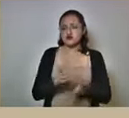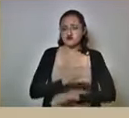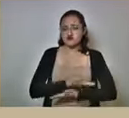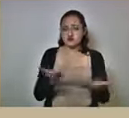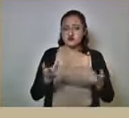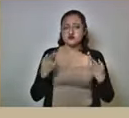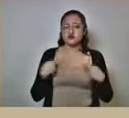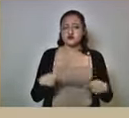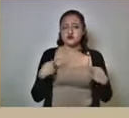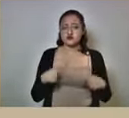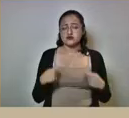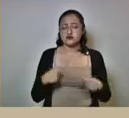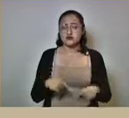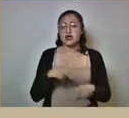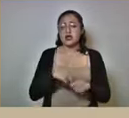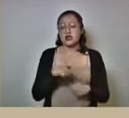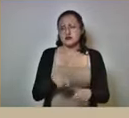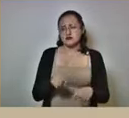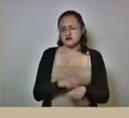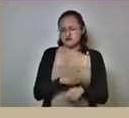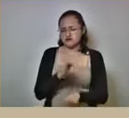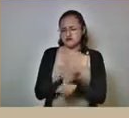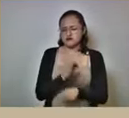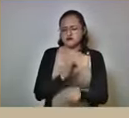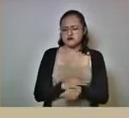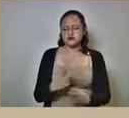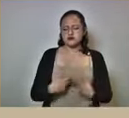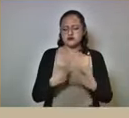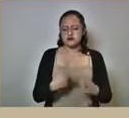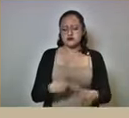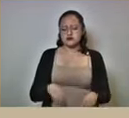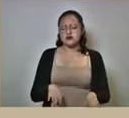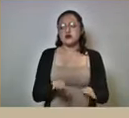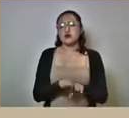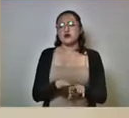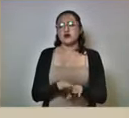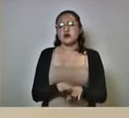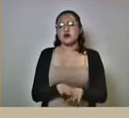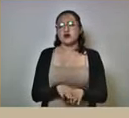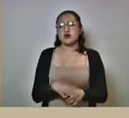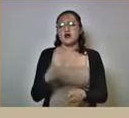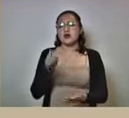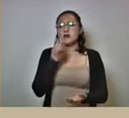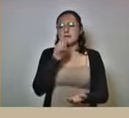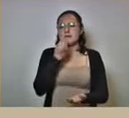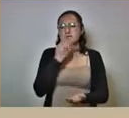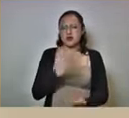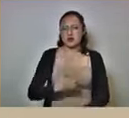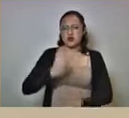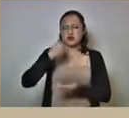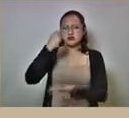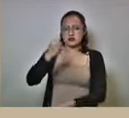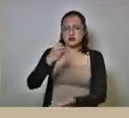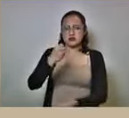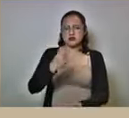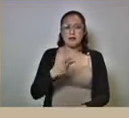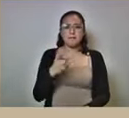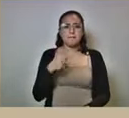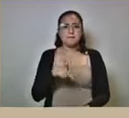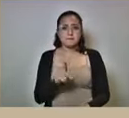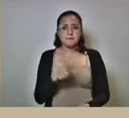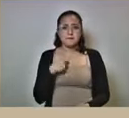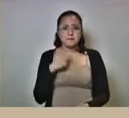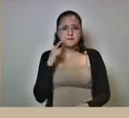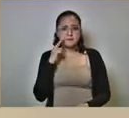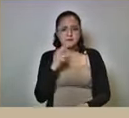grupos vulnerables por el tema del coronavirus, hizo entrega de, bueno, está haciendo entrega de despensas. Sin embargo, en una consulta que